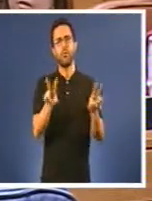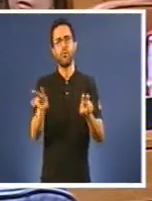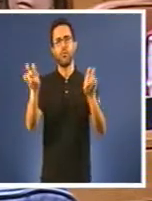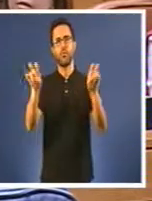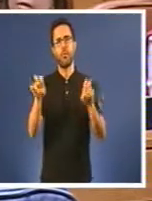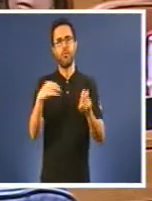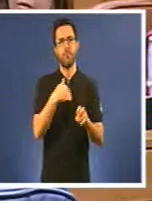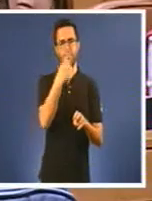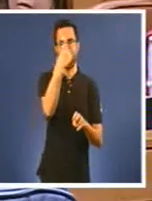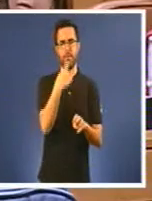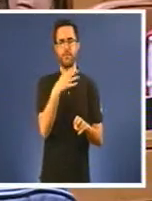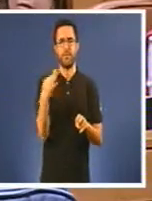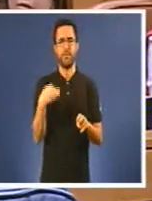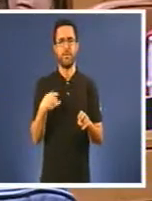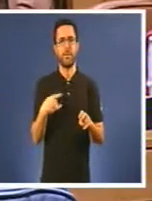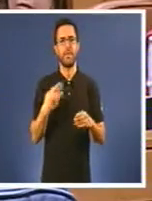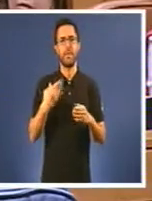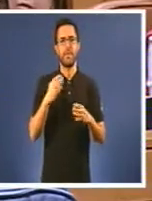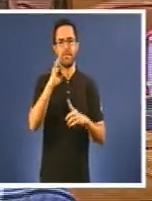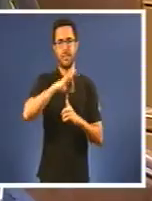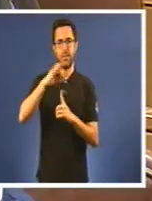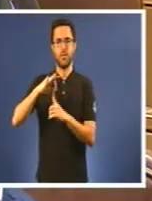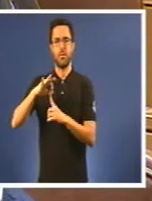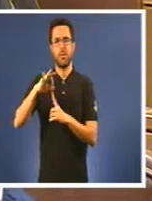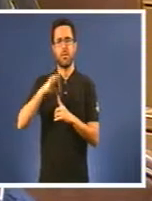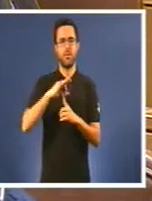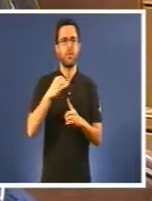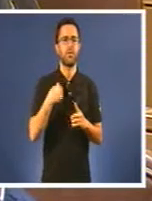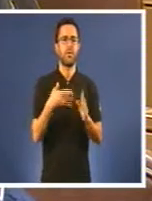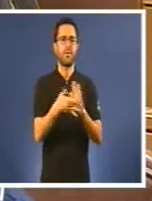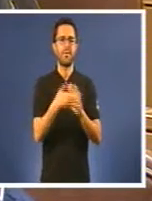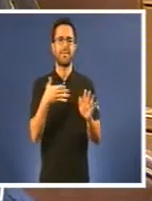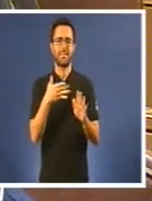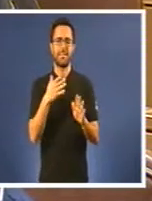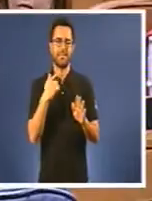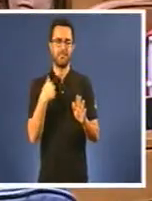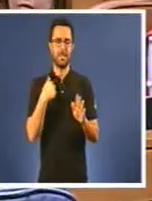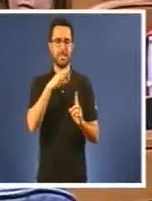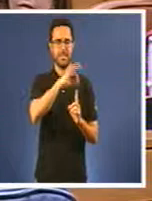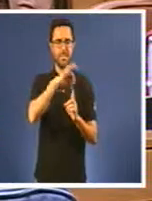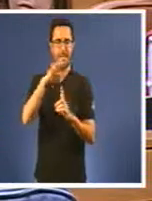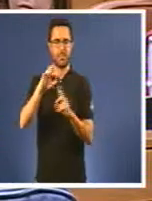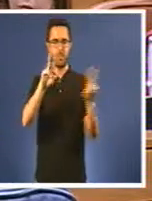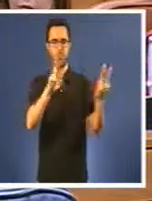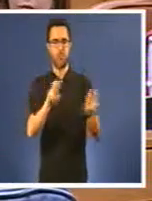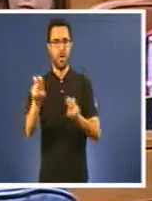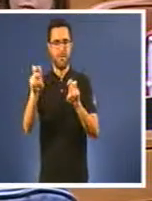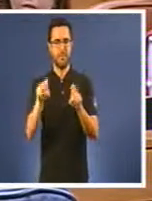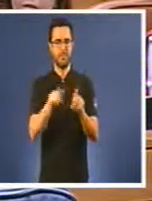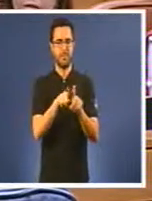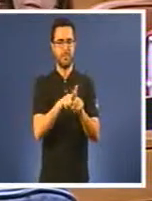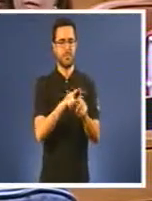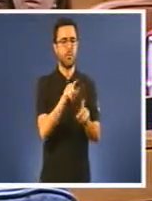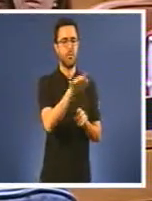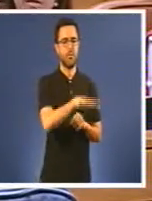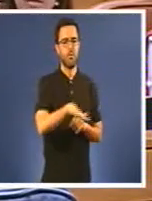transición significativa de velocidade, no cal están instauradas novos sinais con balizas asociadas en todos aqueles puntos onde